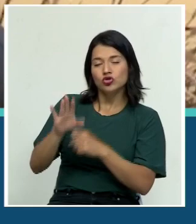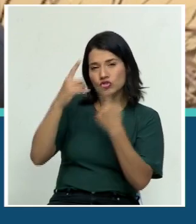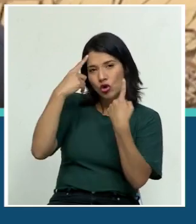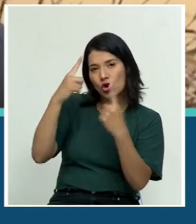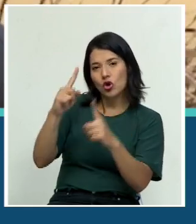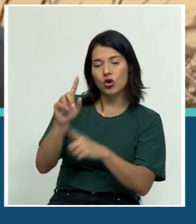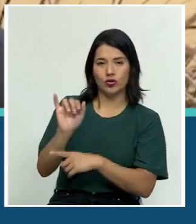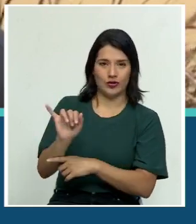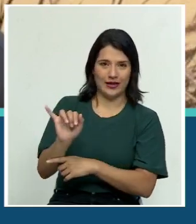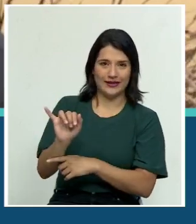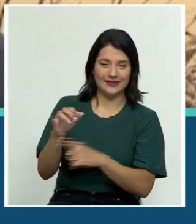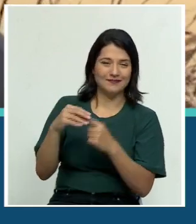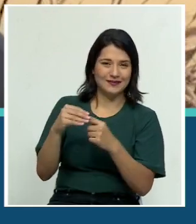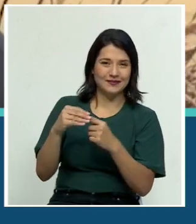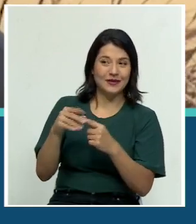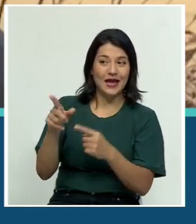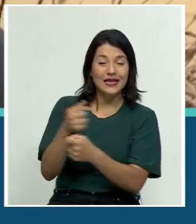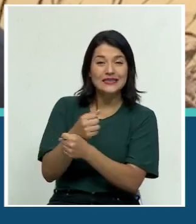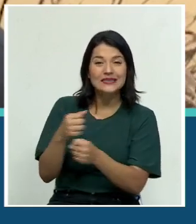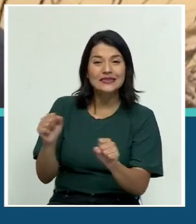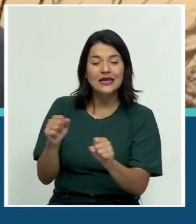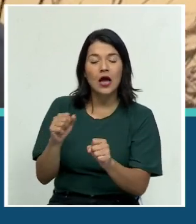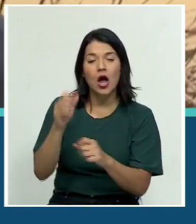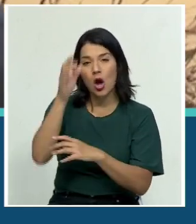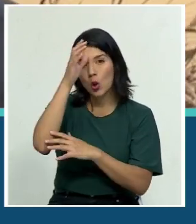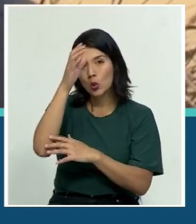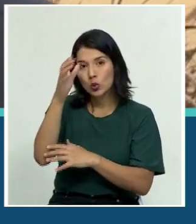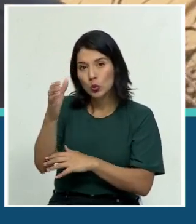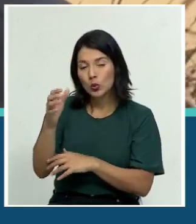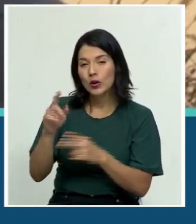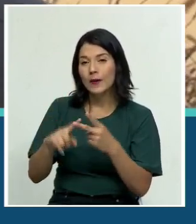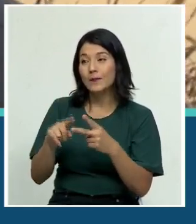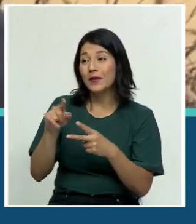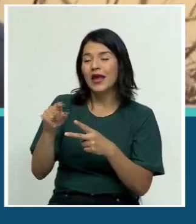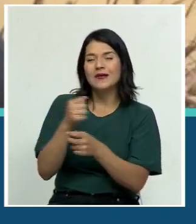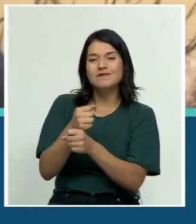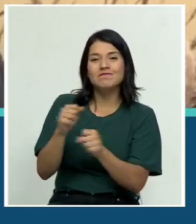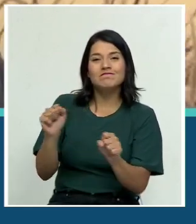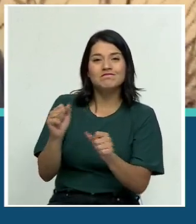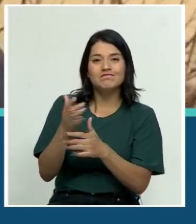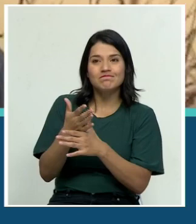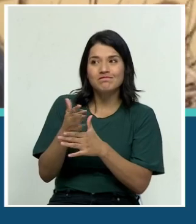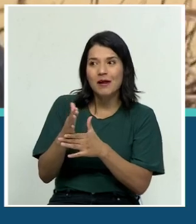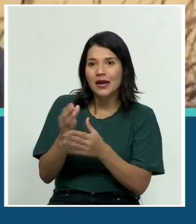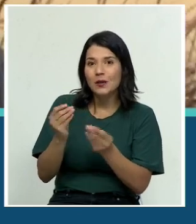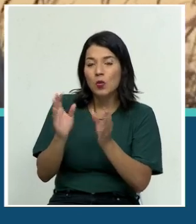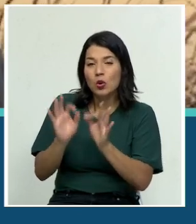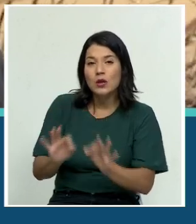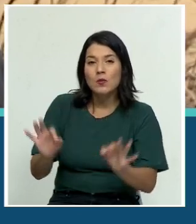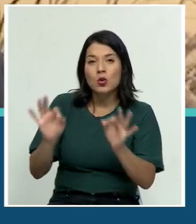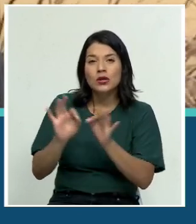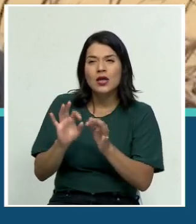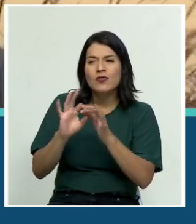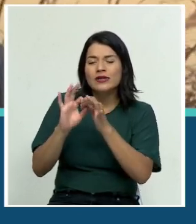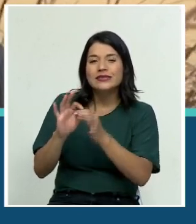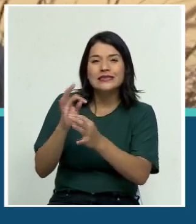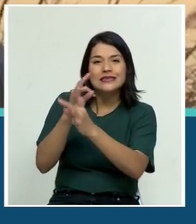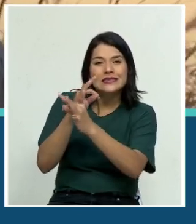¿verdad? Rescató la cultura, rescató partes importantísimas del folclor, de